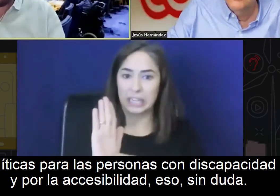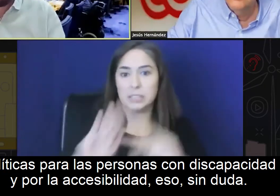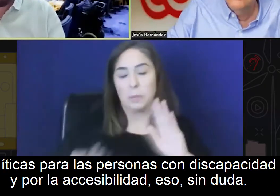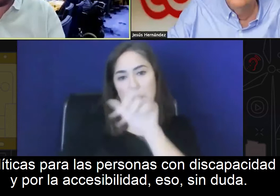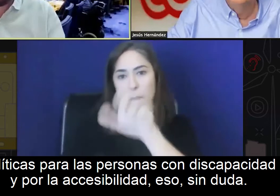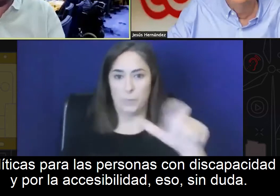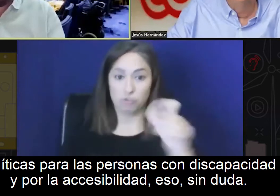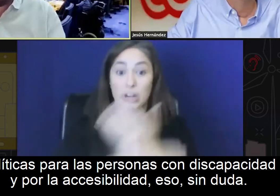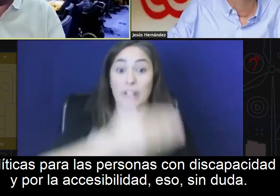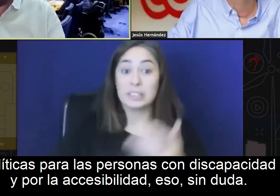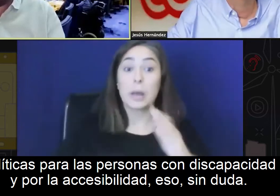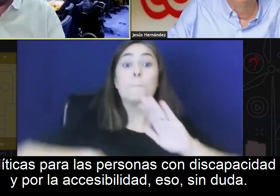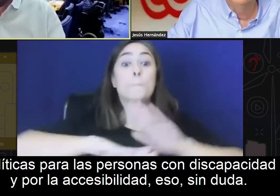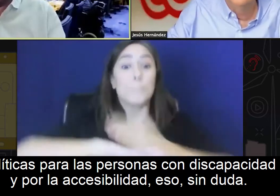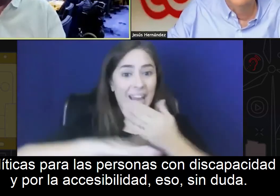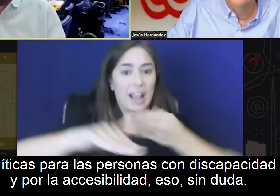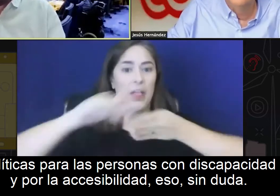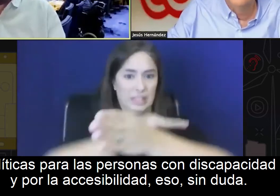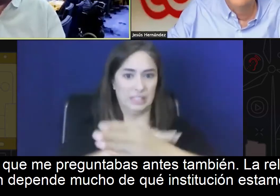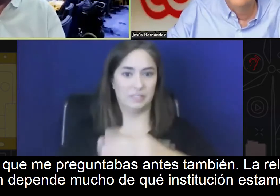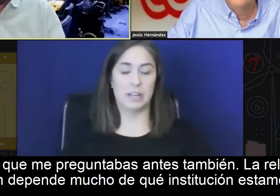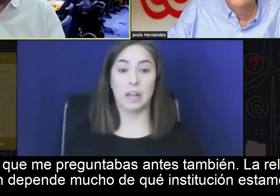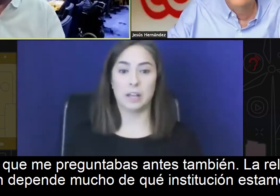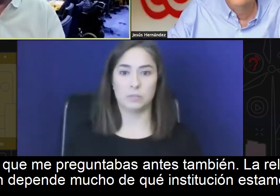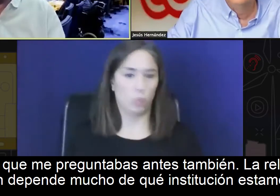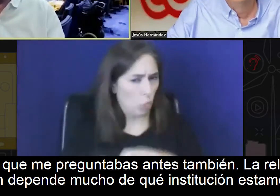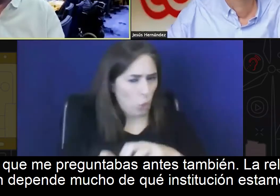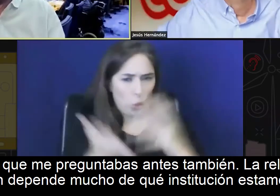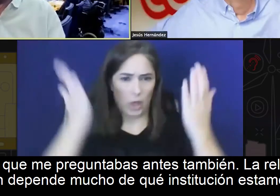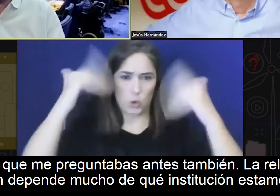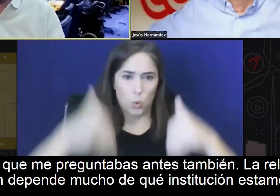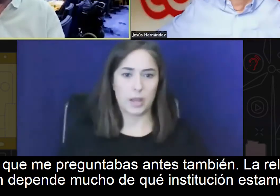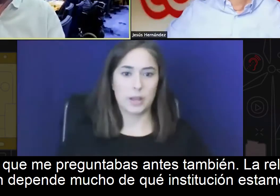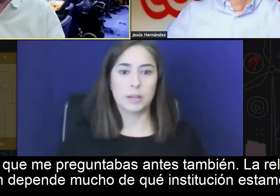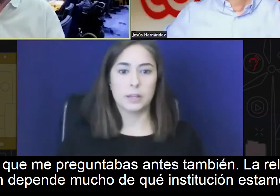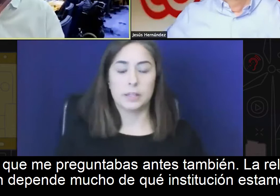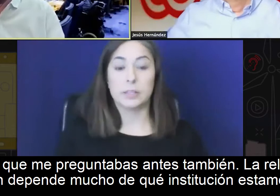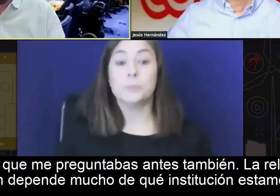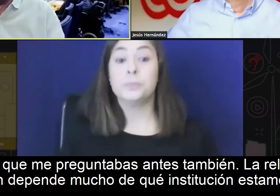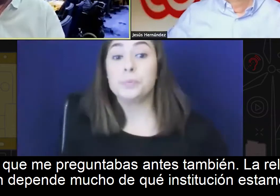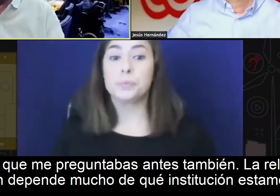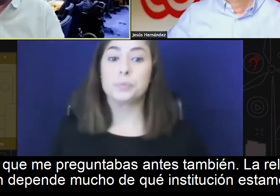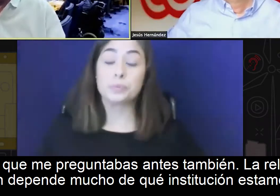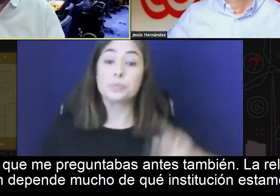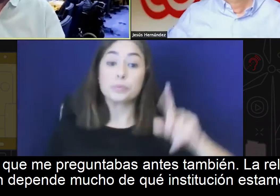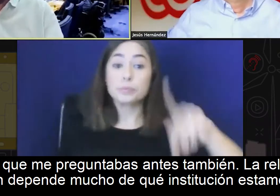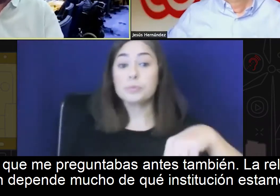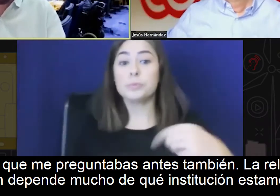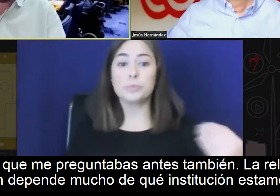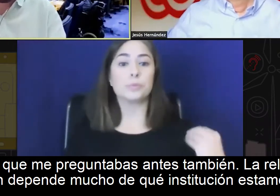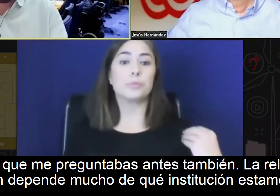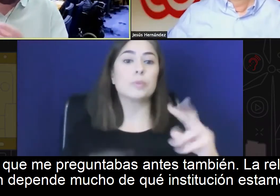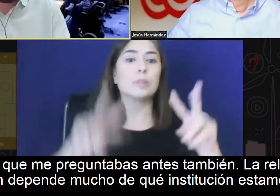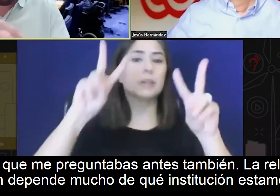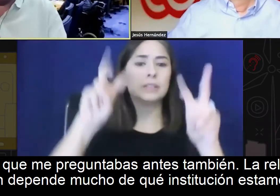por la accesibilidad, eso sin duda. Luego, lo que me preguntabas antes también, la relación con